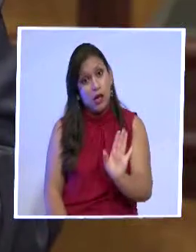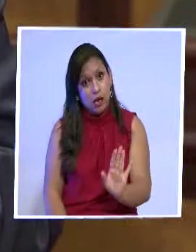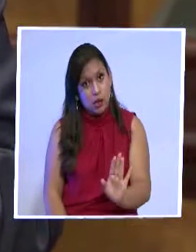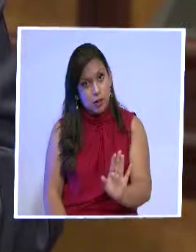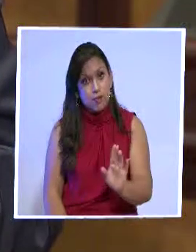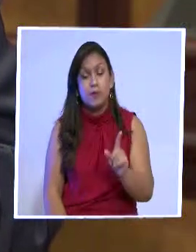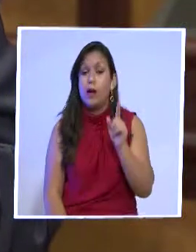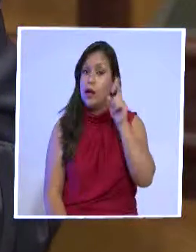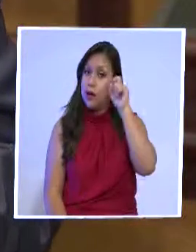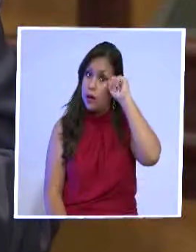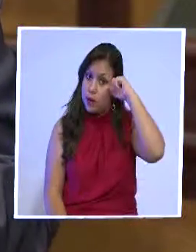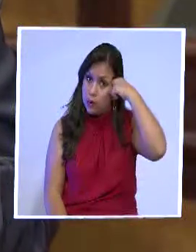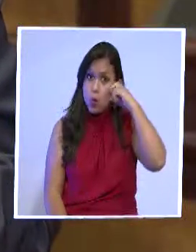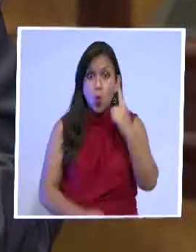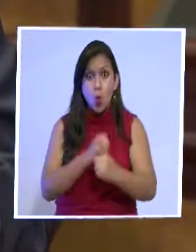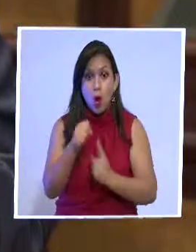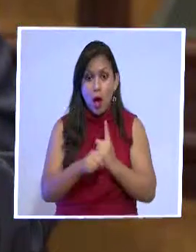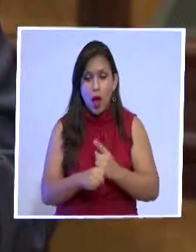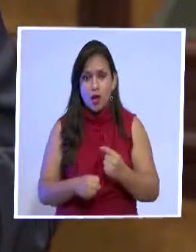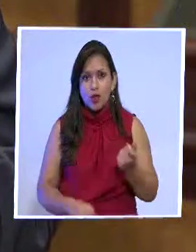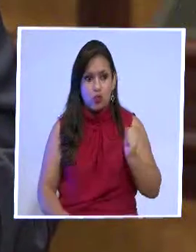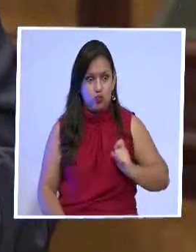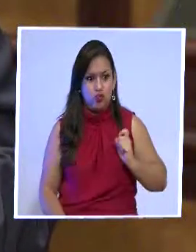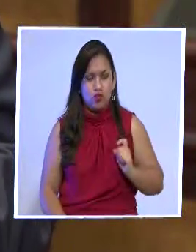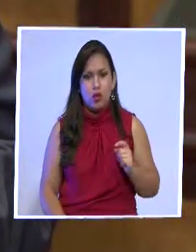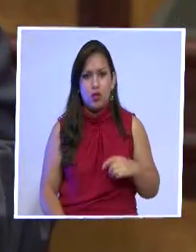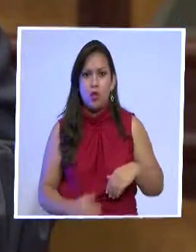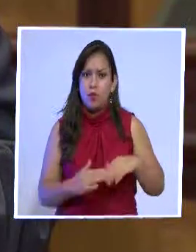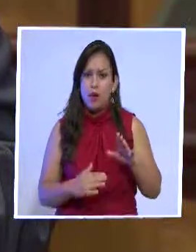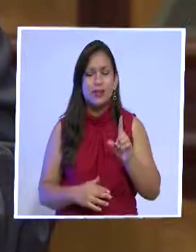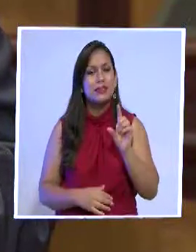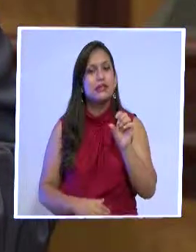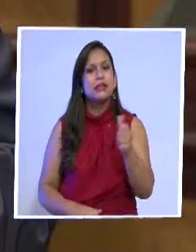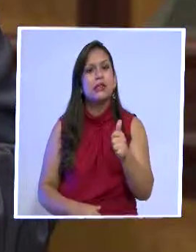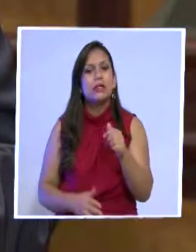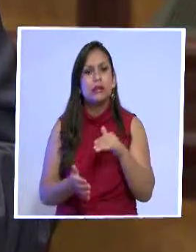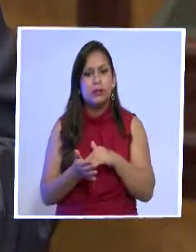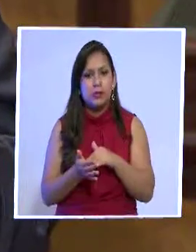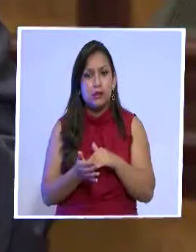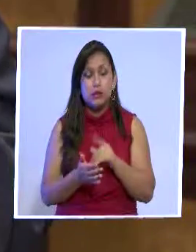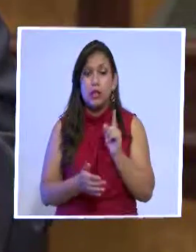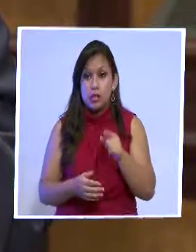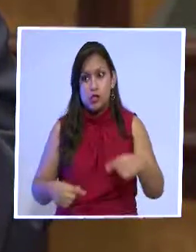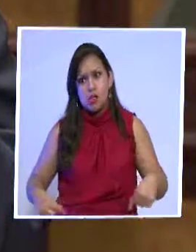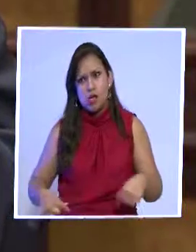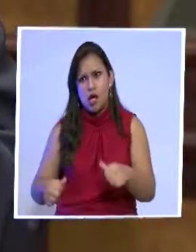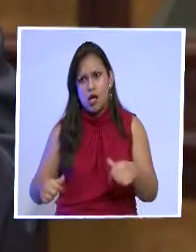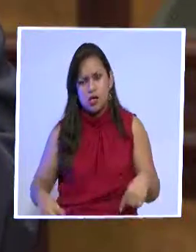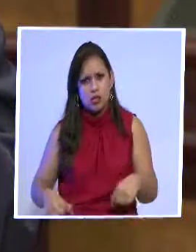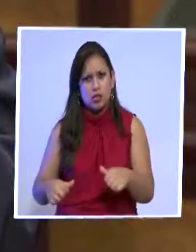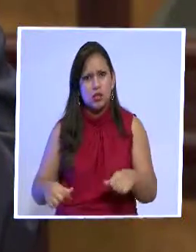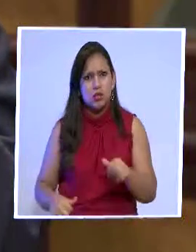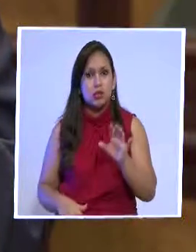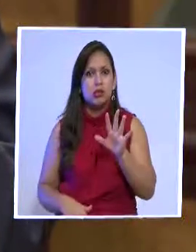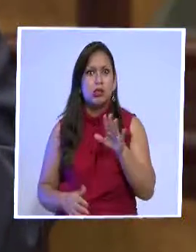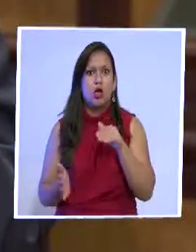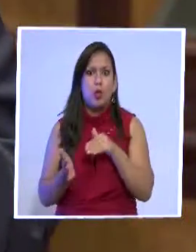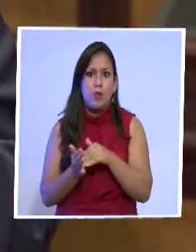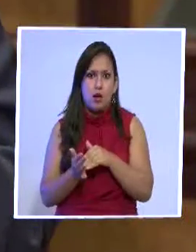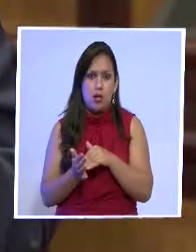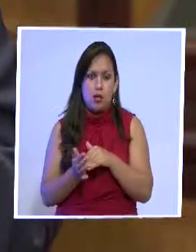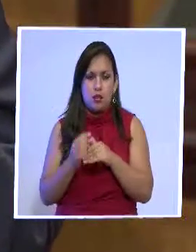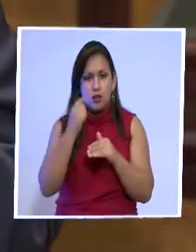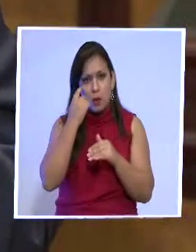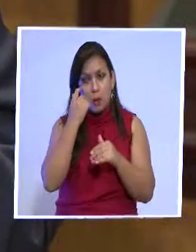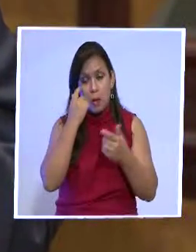10 mil 800 dólares y sus gastos superen 5 mil 400 dólares mensuales, tomando en cuenta que no pueden sobrepasar cada uno de los